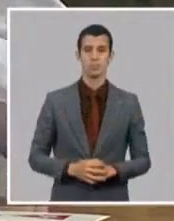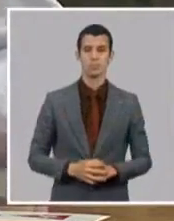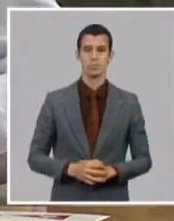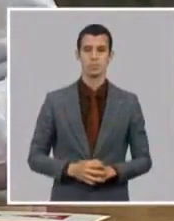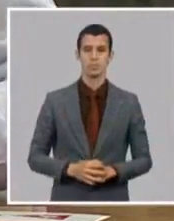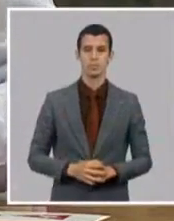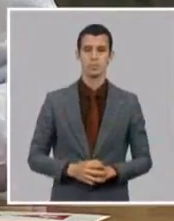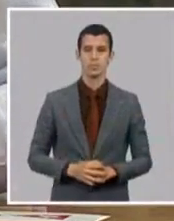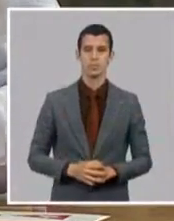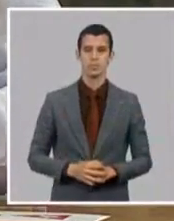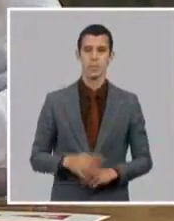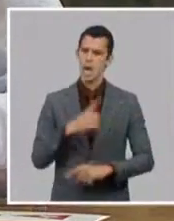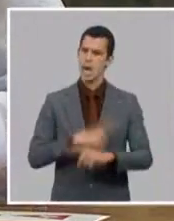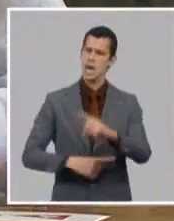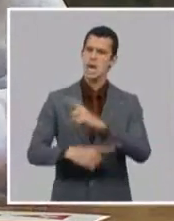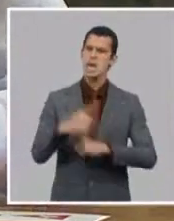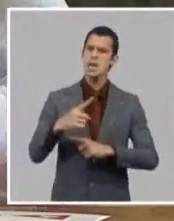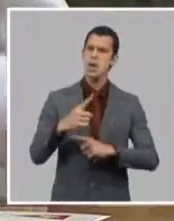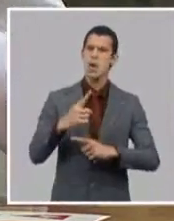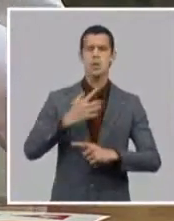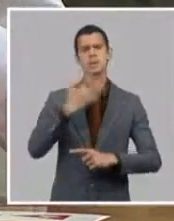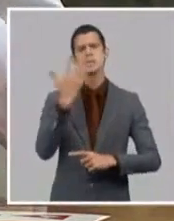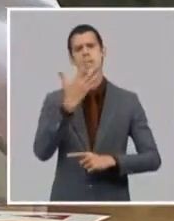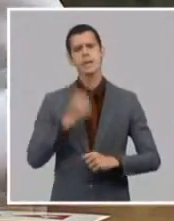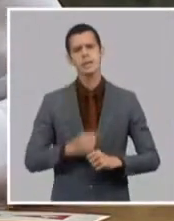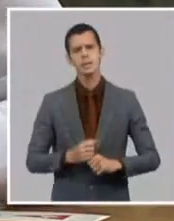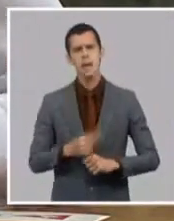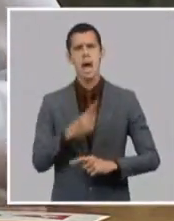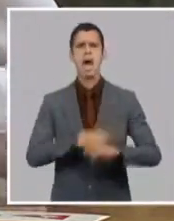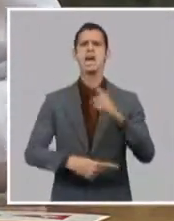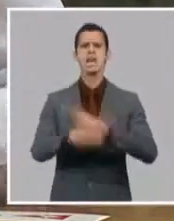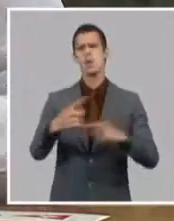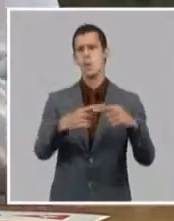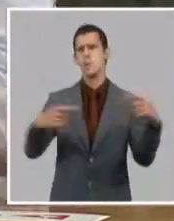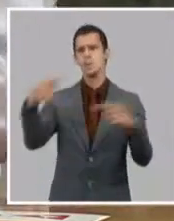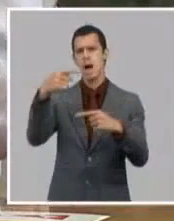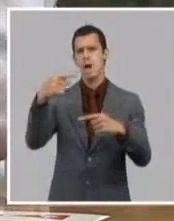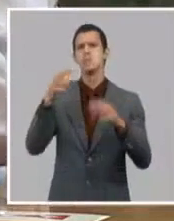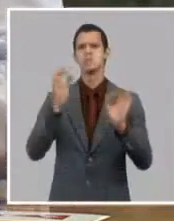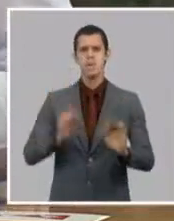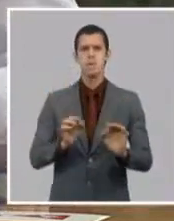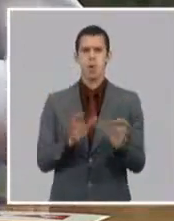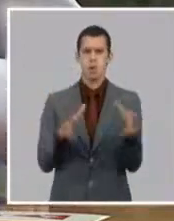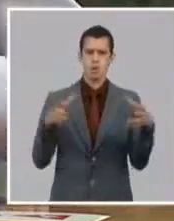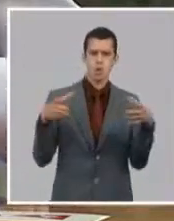de la parte del pueblo que trató de evitar esos hechos